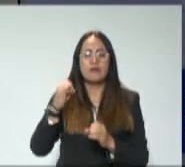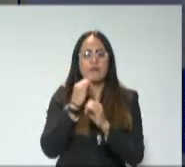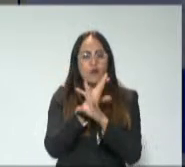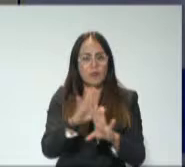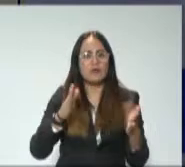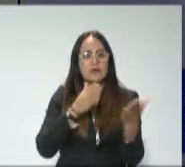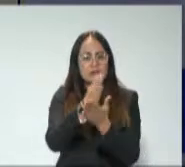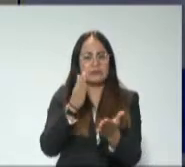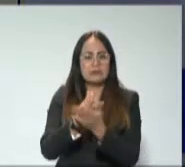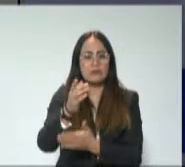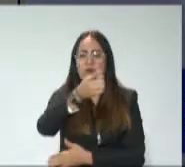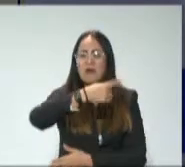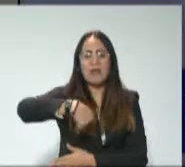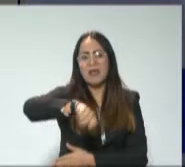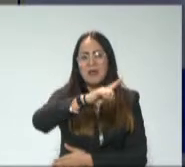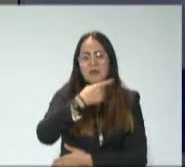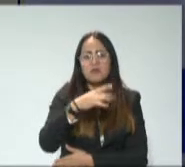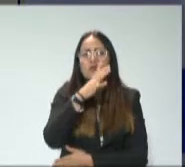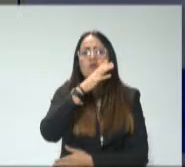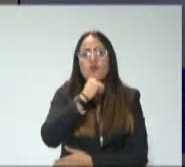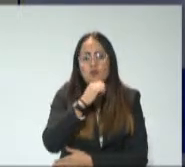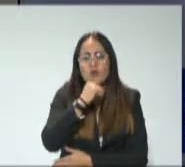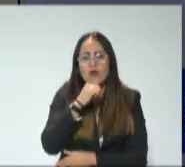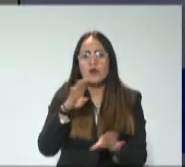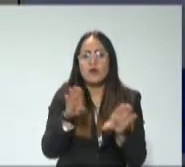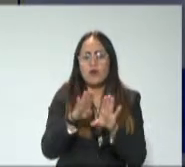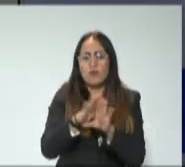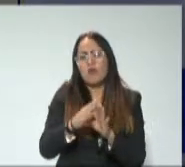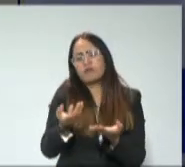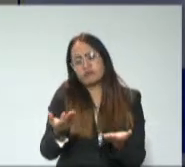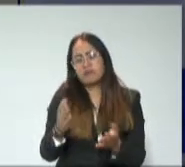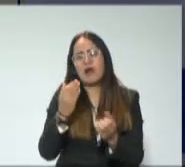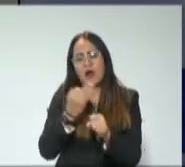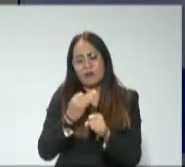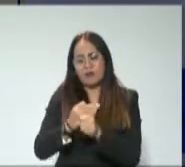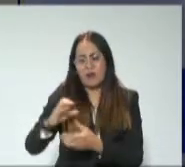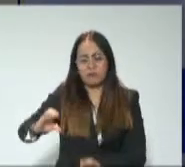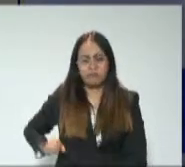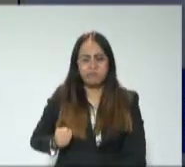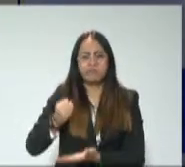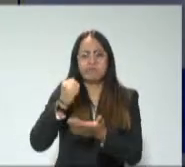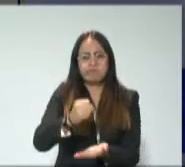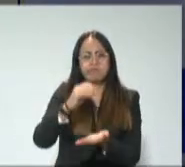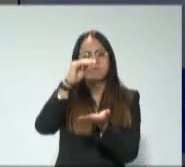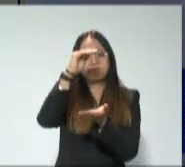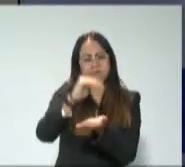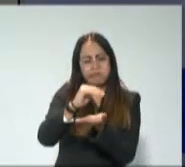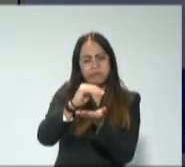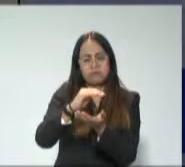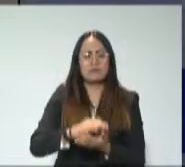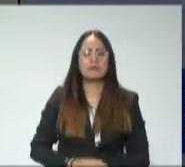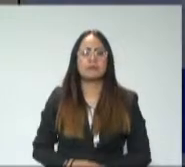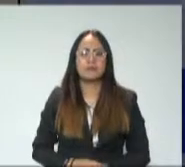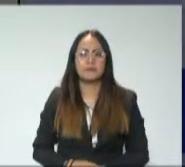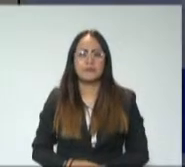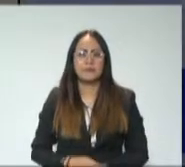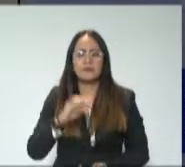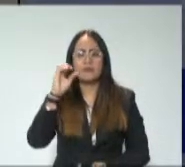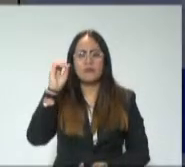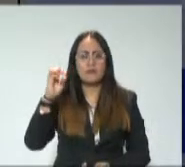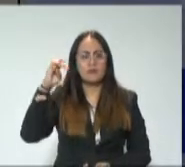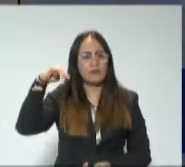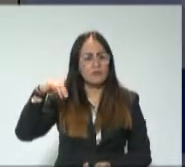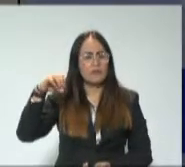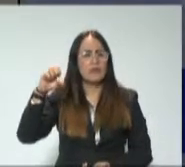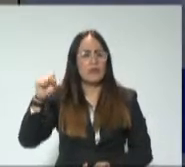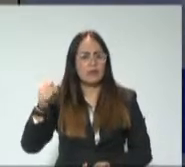quien menos tienen en un contexto de reducción presupuestaria sostenida y de infodemia esto que la OMS